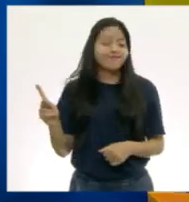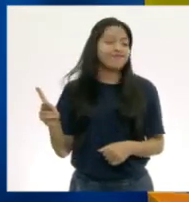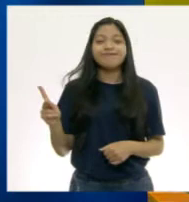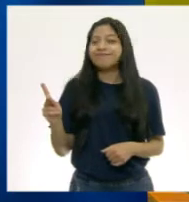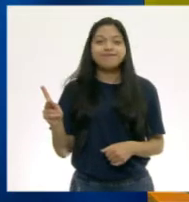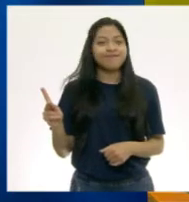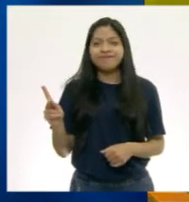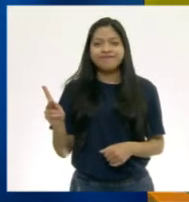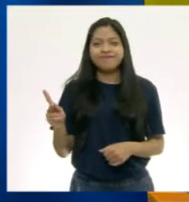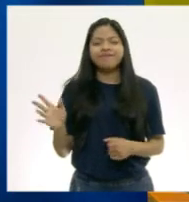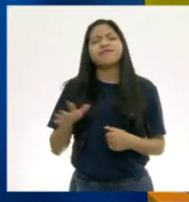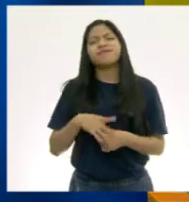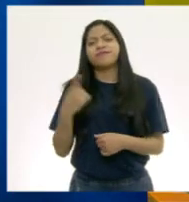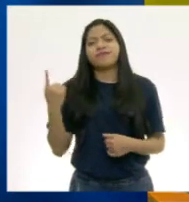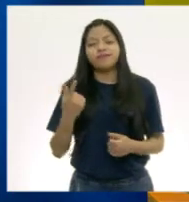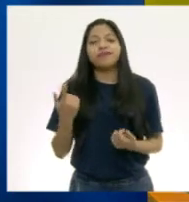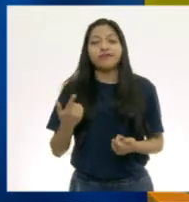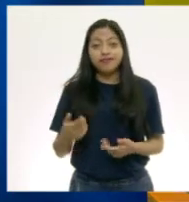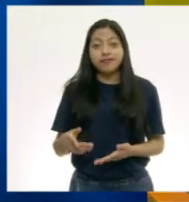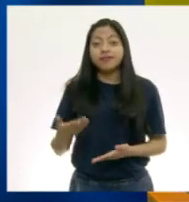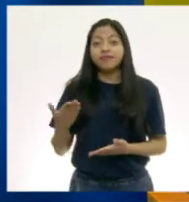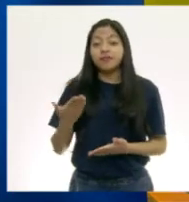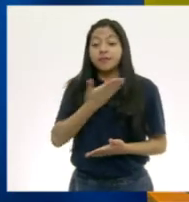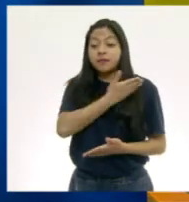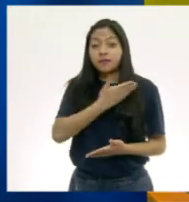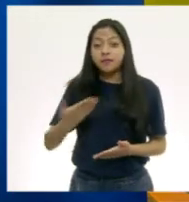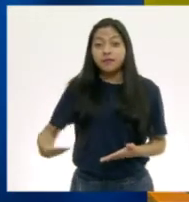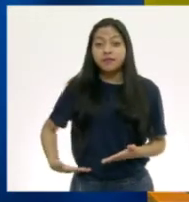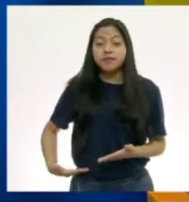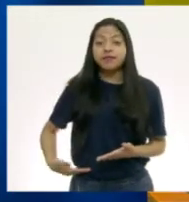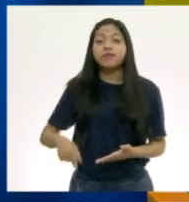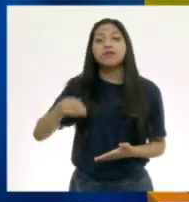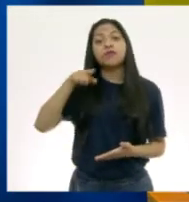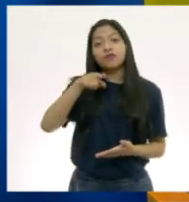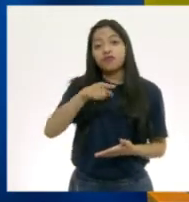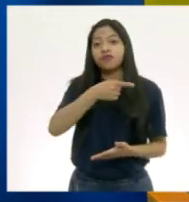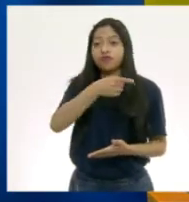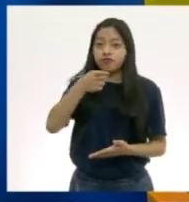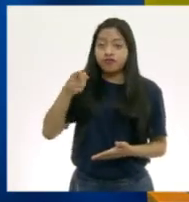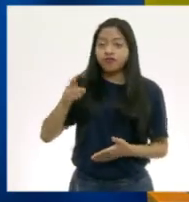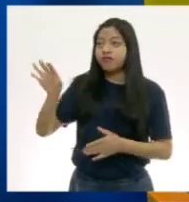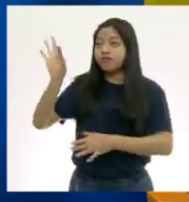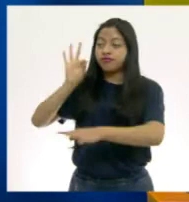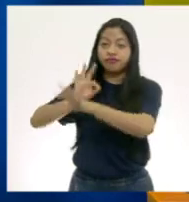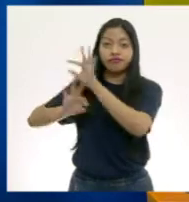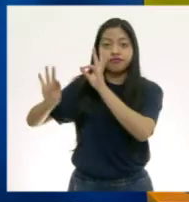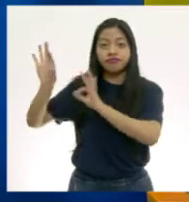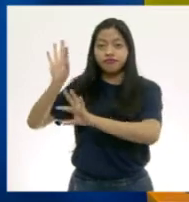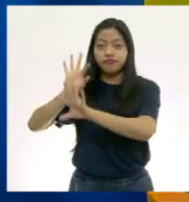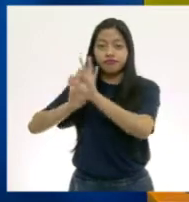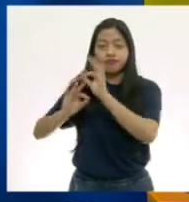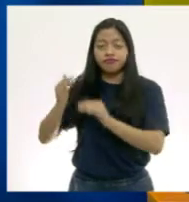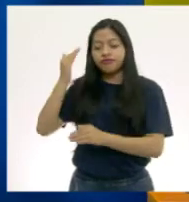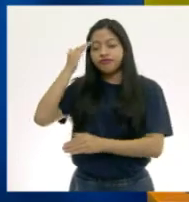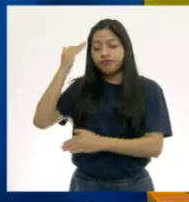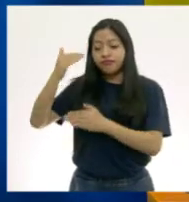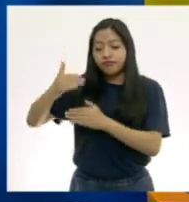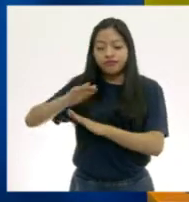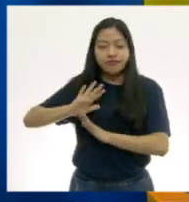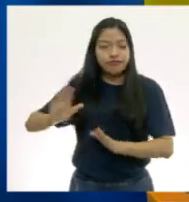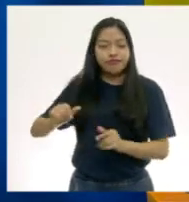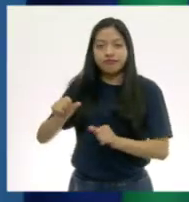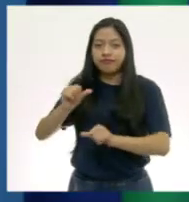actualmente, porque los presidentes actualmente son elegidos mediante elecciones y para un tiempo determinado, cosa que con los faraones no